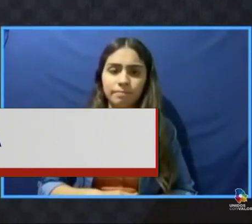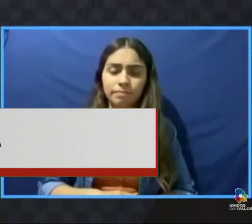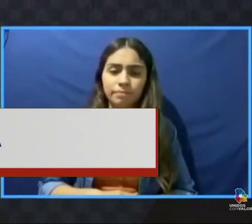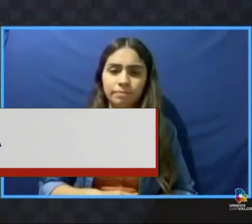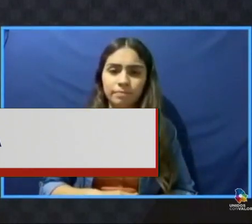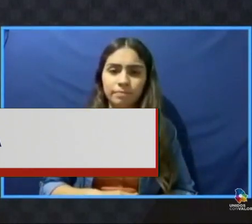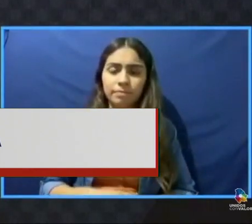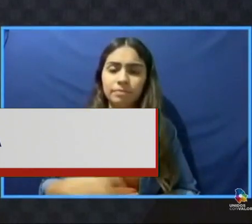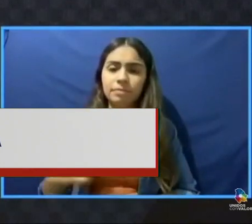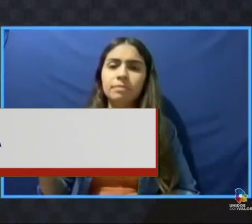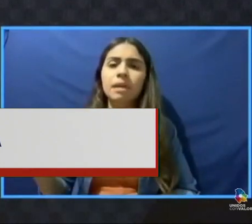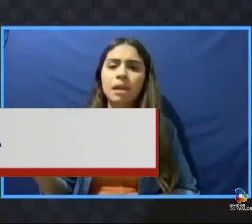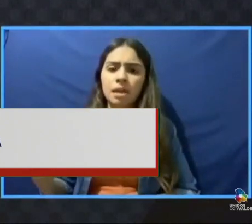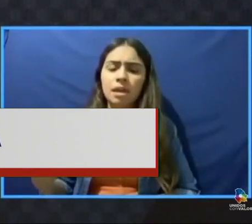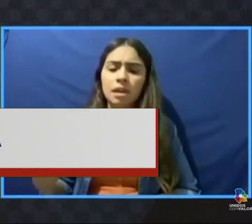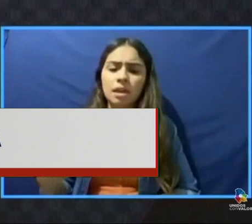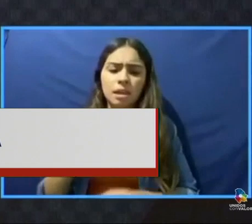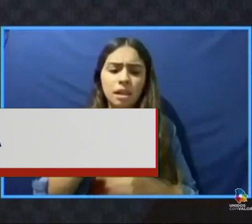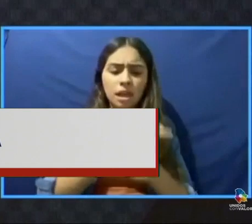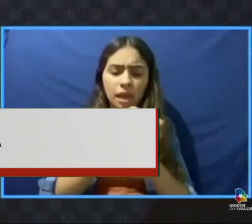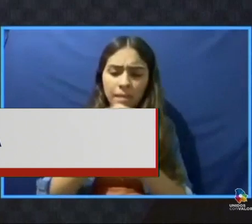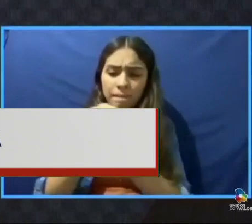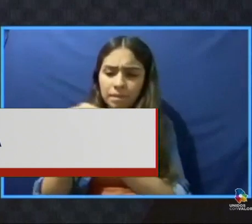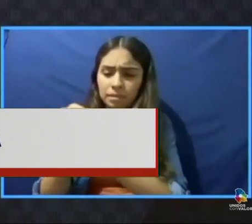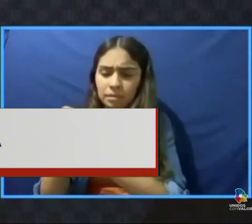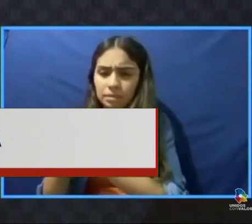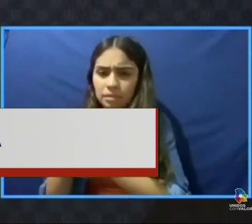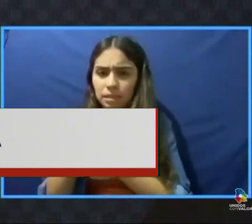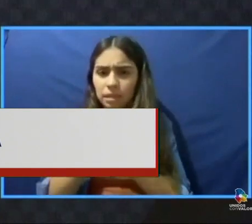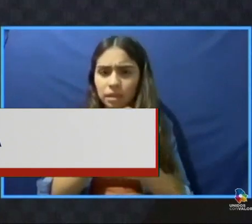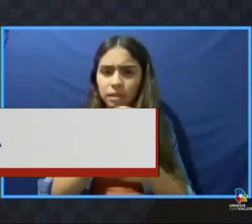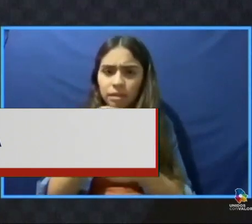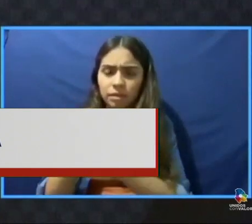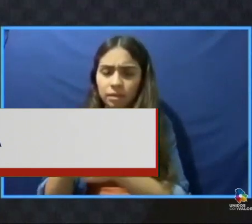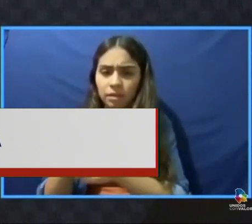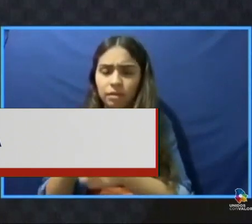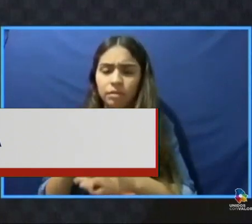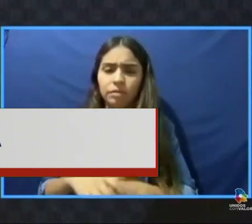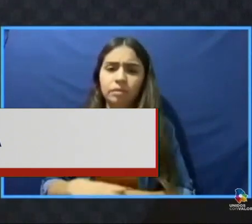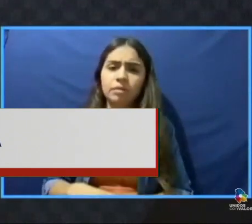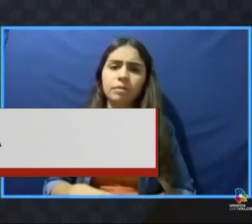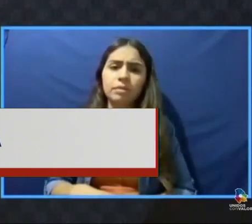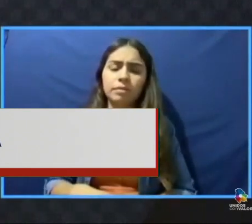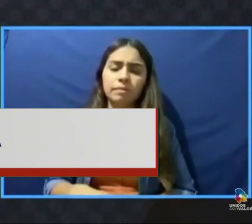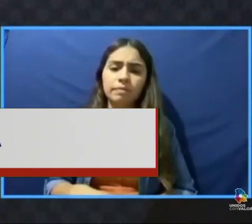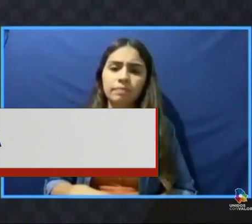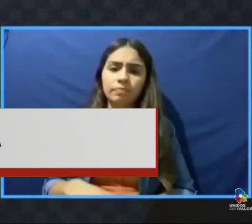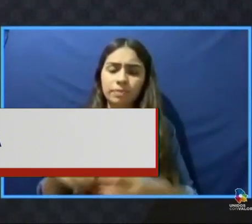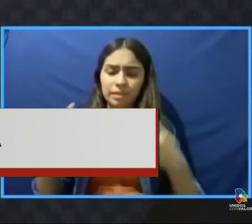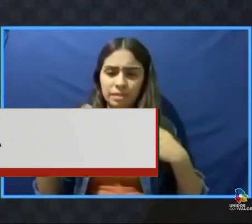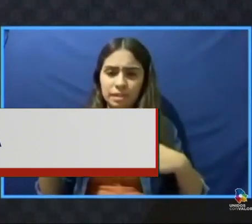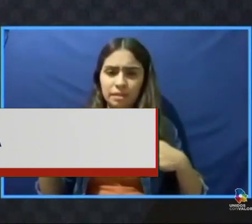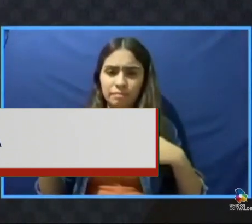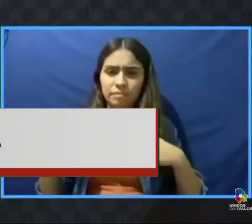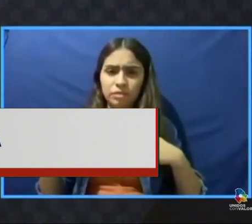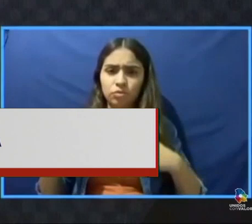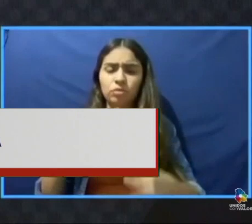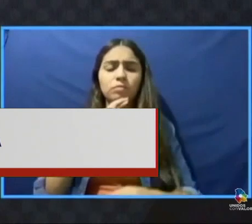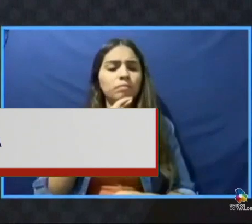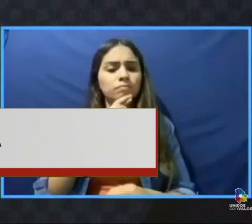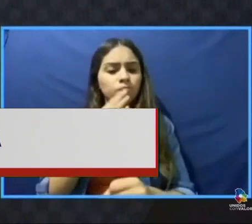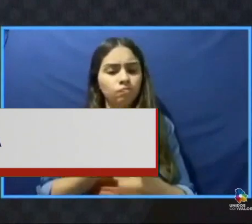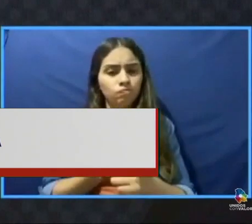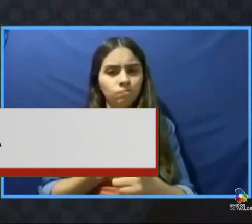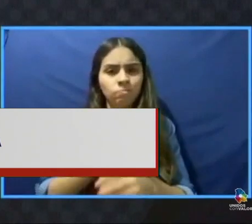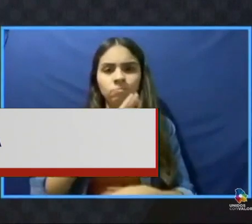preguntas tanto de la defensa del hoy presunto responsable como a las preguntas